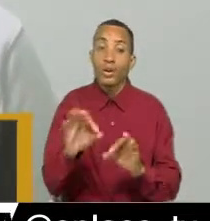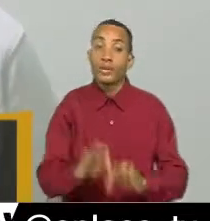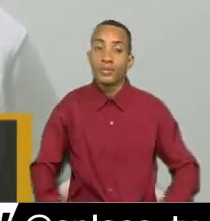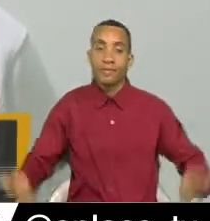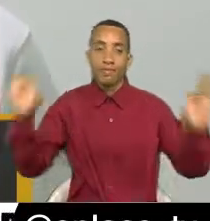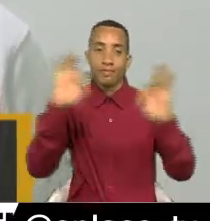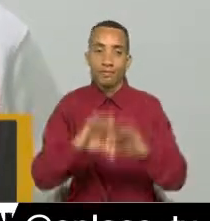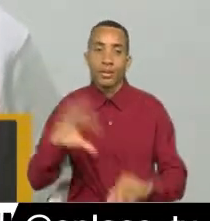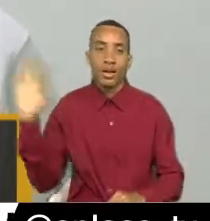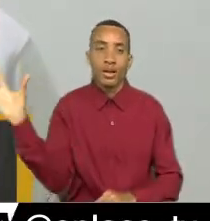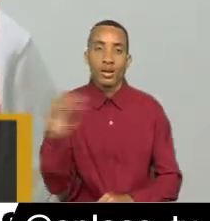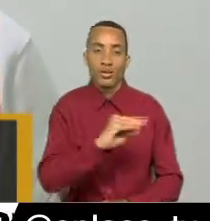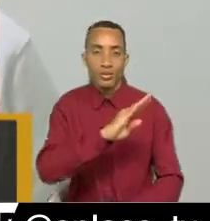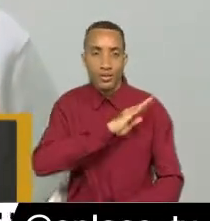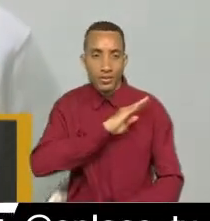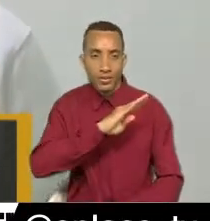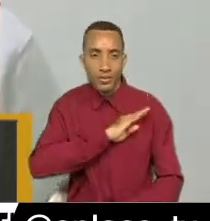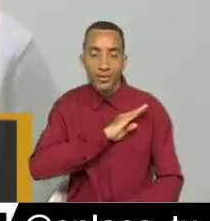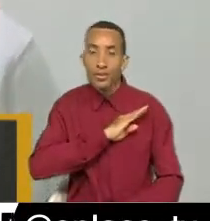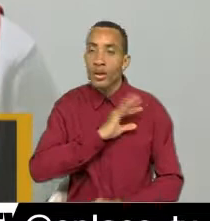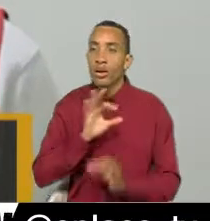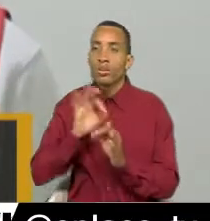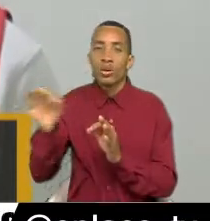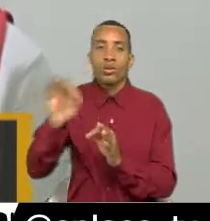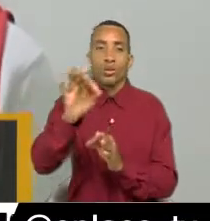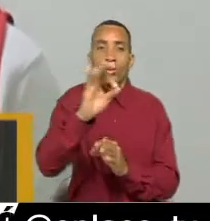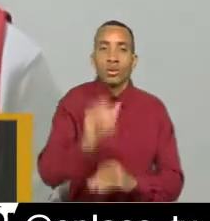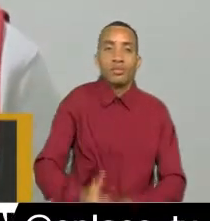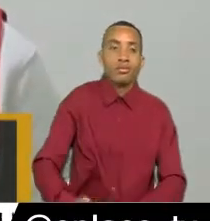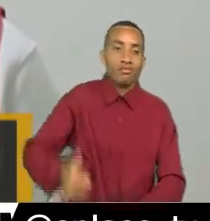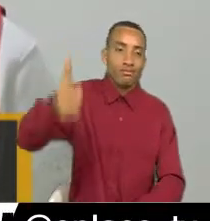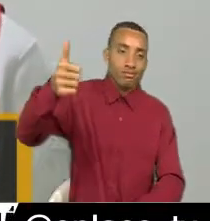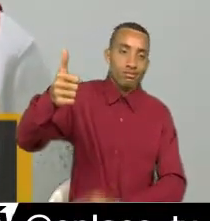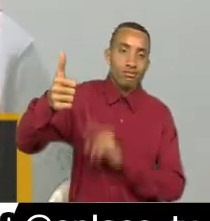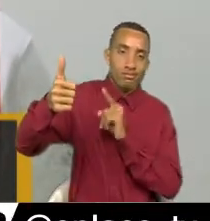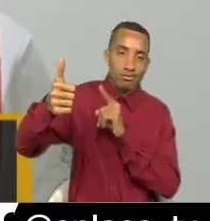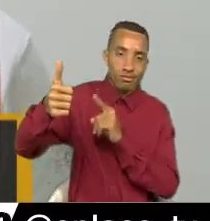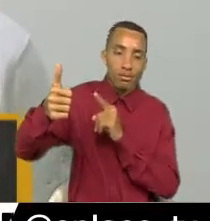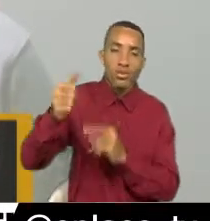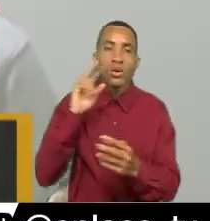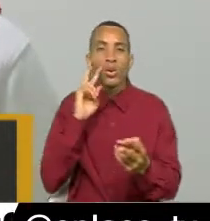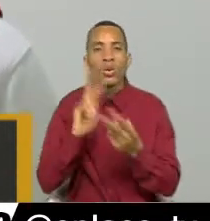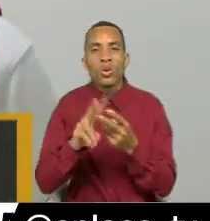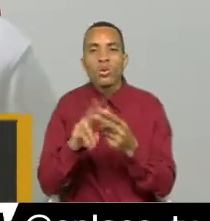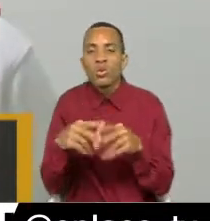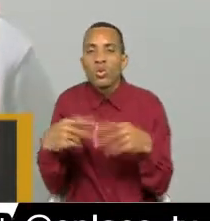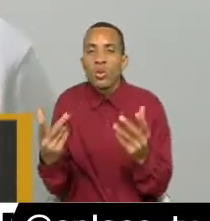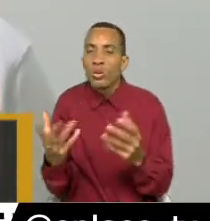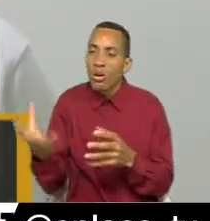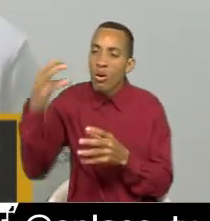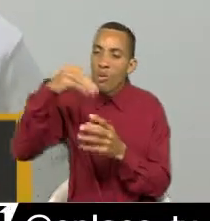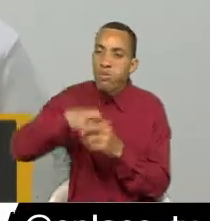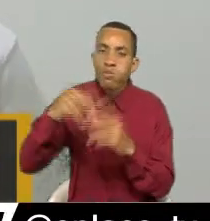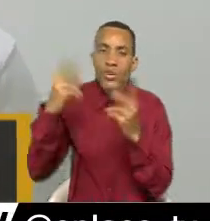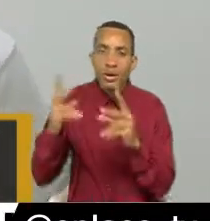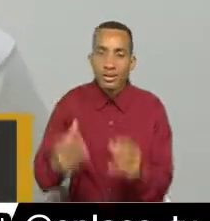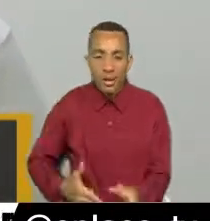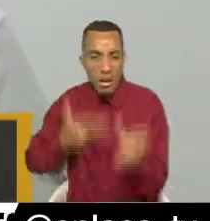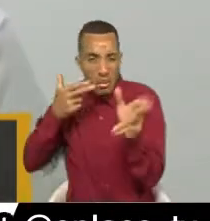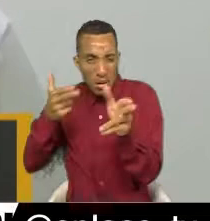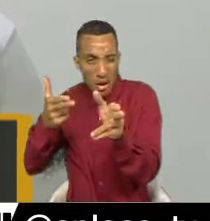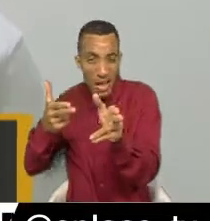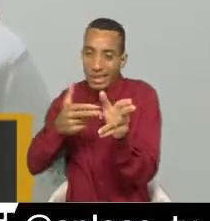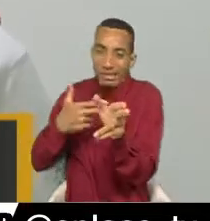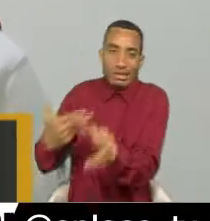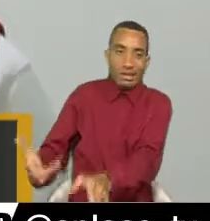los alcaldes como cabeza del municipio conozcan que dentro de sus, digamos, dentro de su población hay exintegrantes FARC y cómo pueden